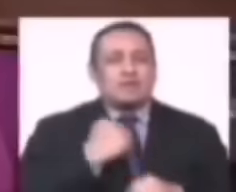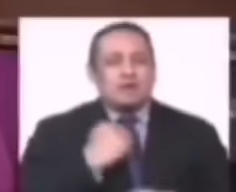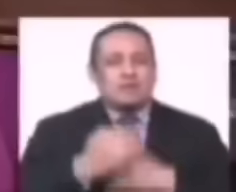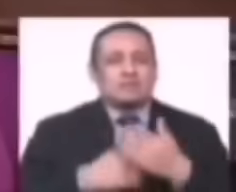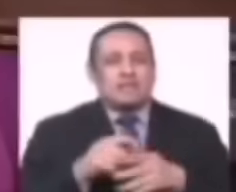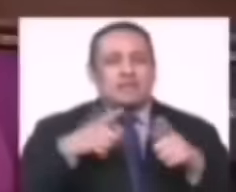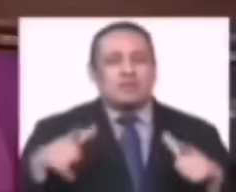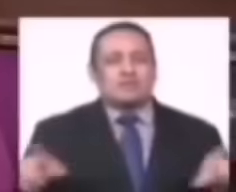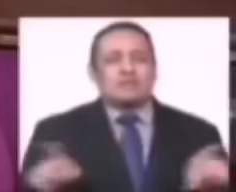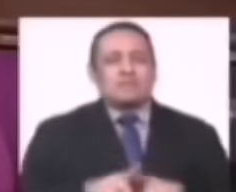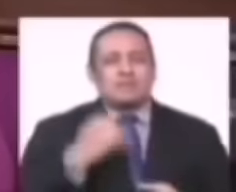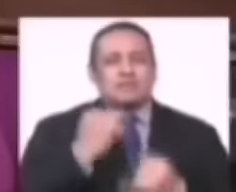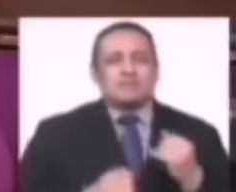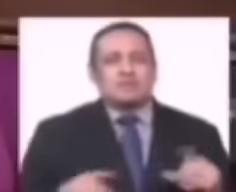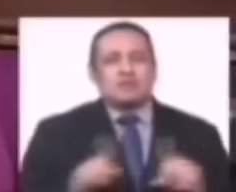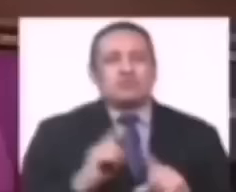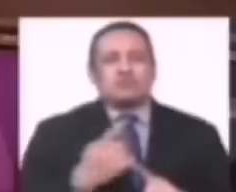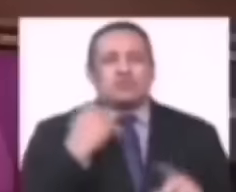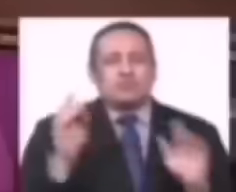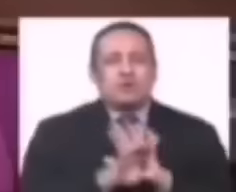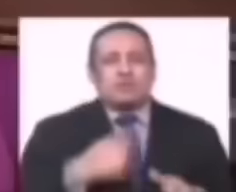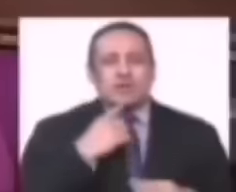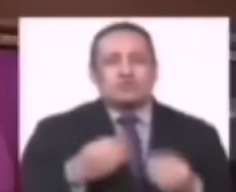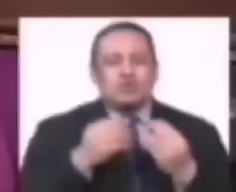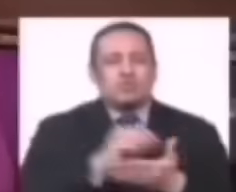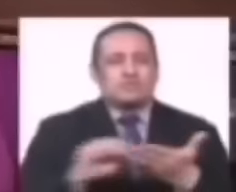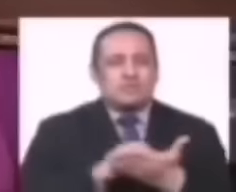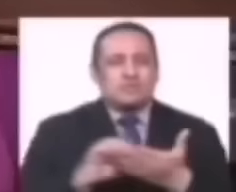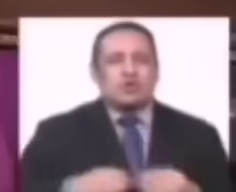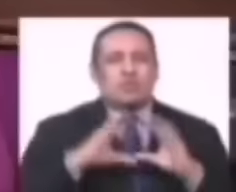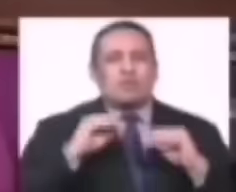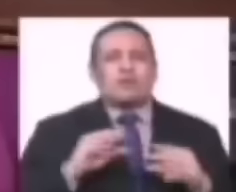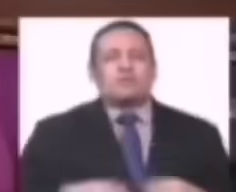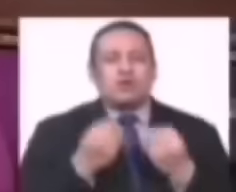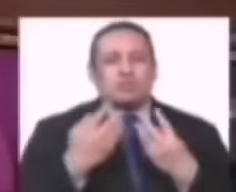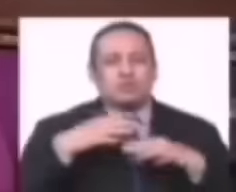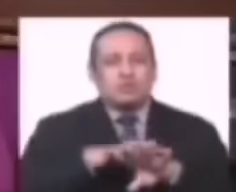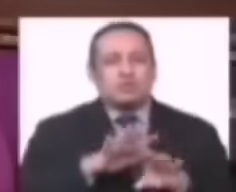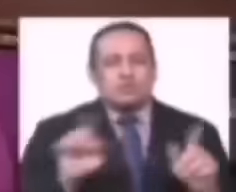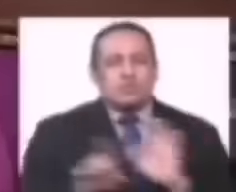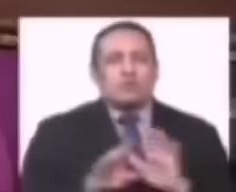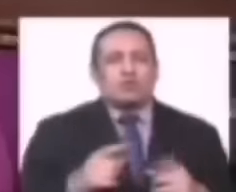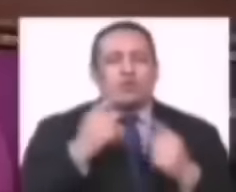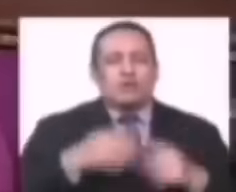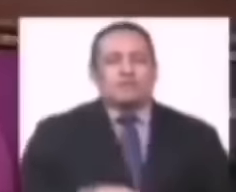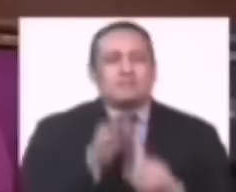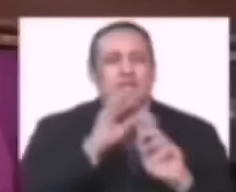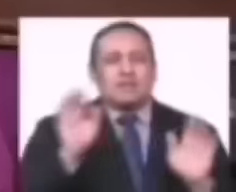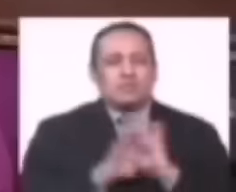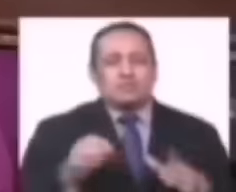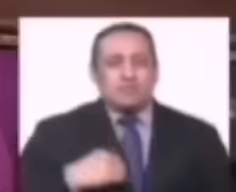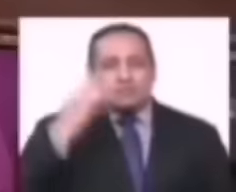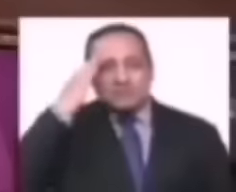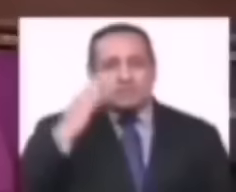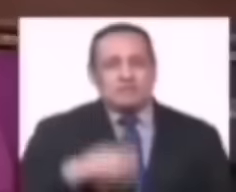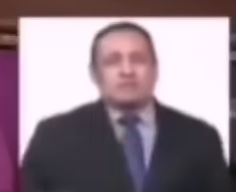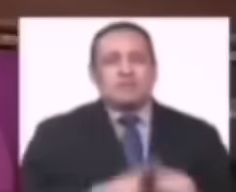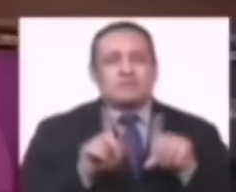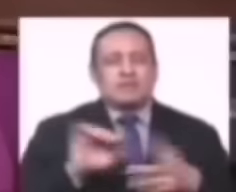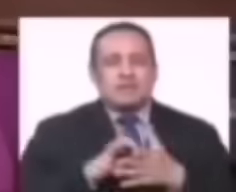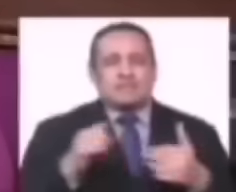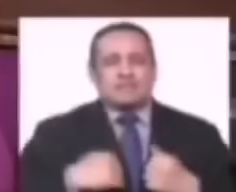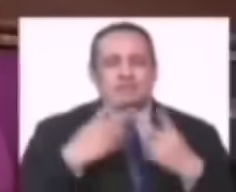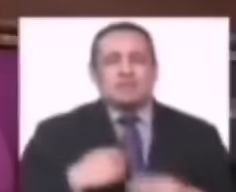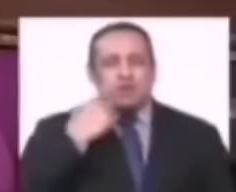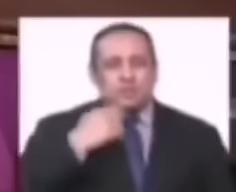lenguaje. Y para terminar, no solamente es cómo escribir o cómo hablar, si inclusivamente o exclusivamente, porque se está excluyendo, ¿no es cierto?, al femenino